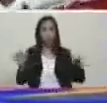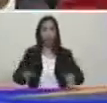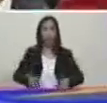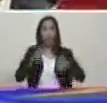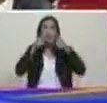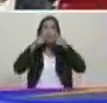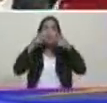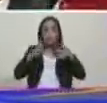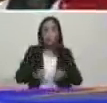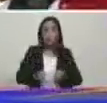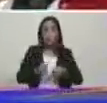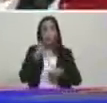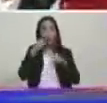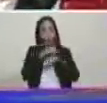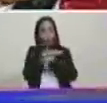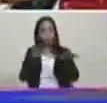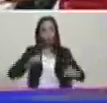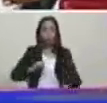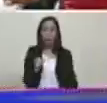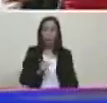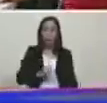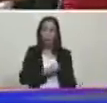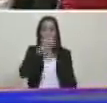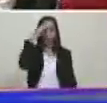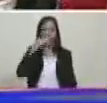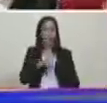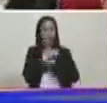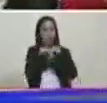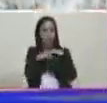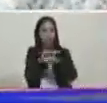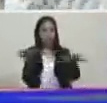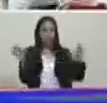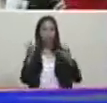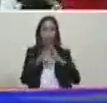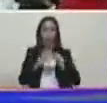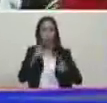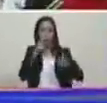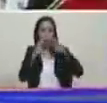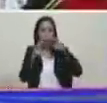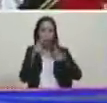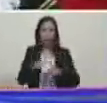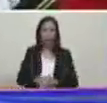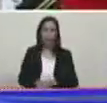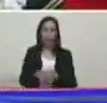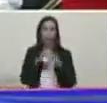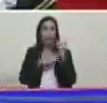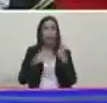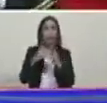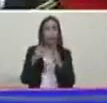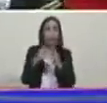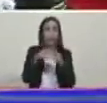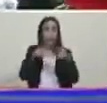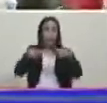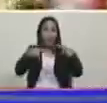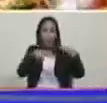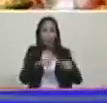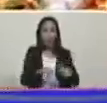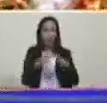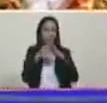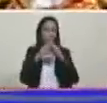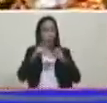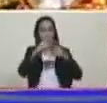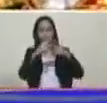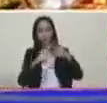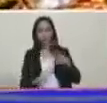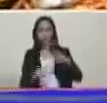seguridad y les tenemos que garantizar la seguridad para todos los centros de hospedaje, las redes hoteleras, las